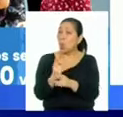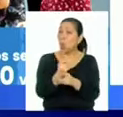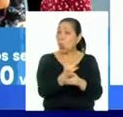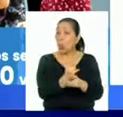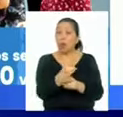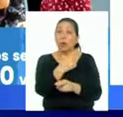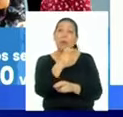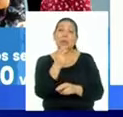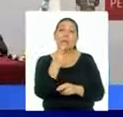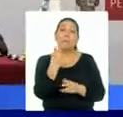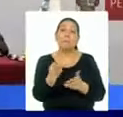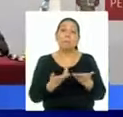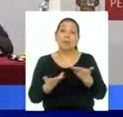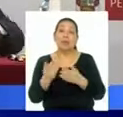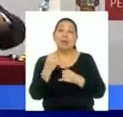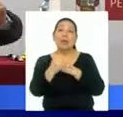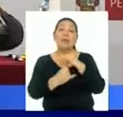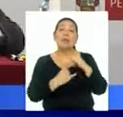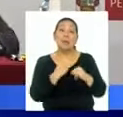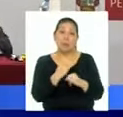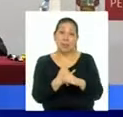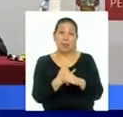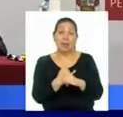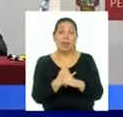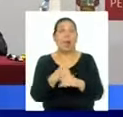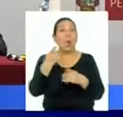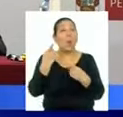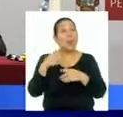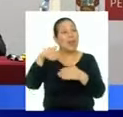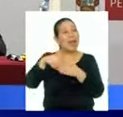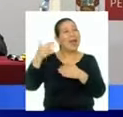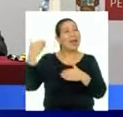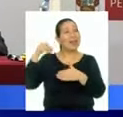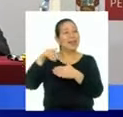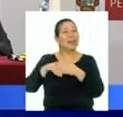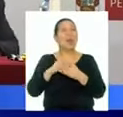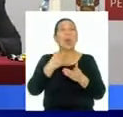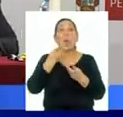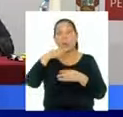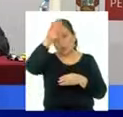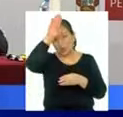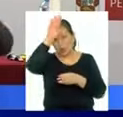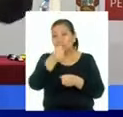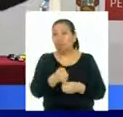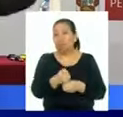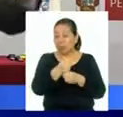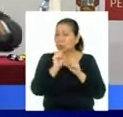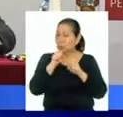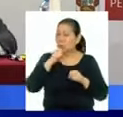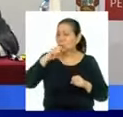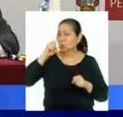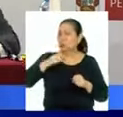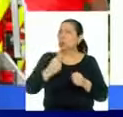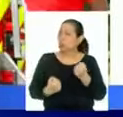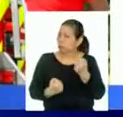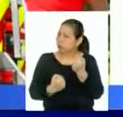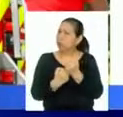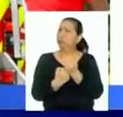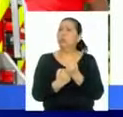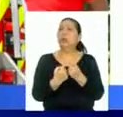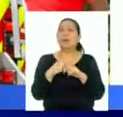a 200 veedores internacionales de las elecciones. En cuanto a los bomberos sí requieren una mayor atención,